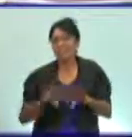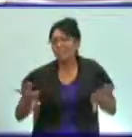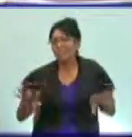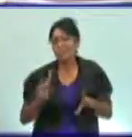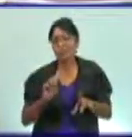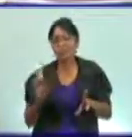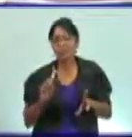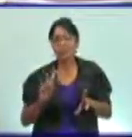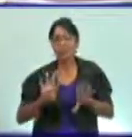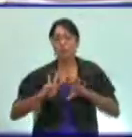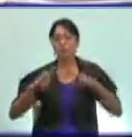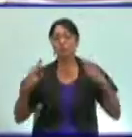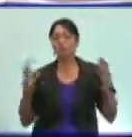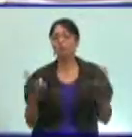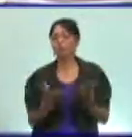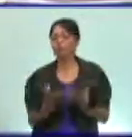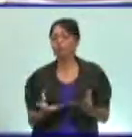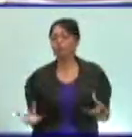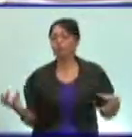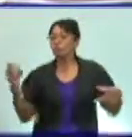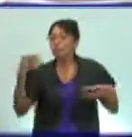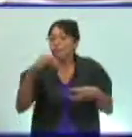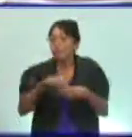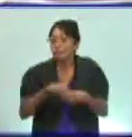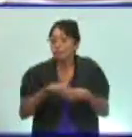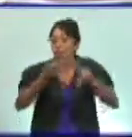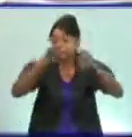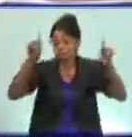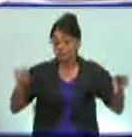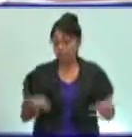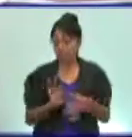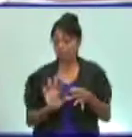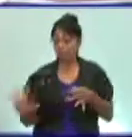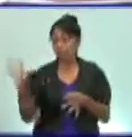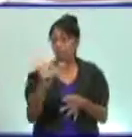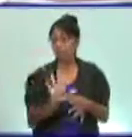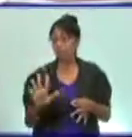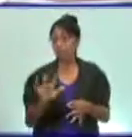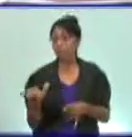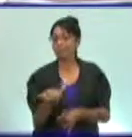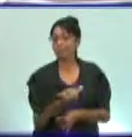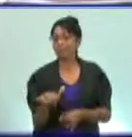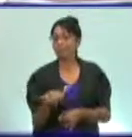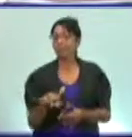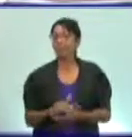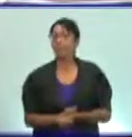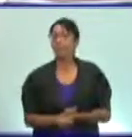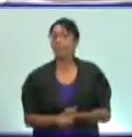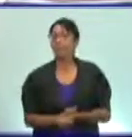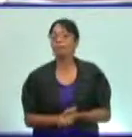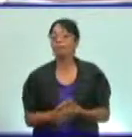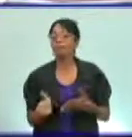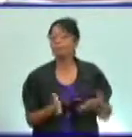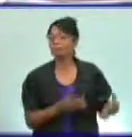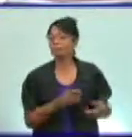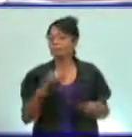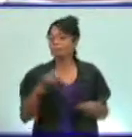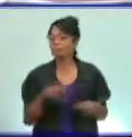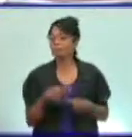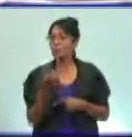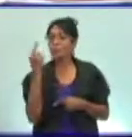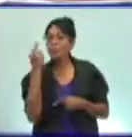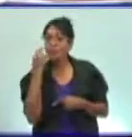todo está integrado y en el espacio geográfico igual. Vamos entonces a conocer un fenómeno geográfico y vamos a